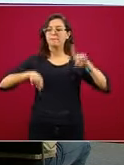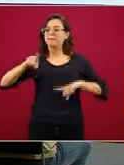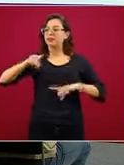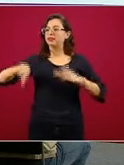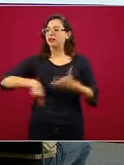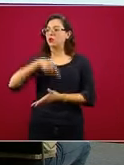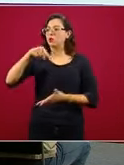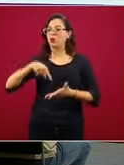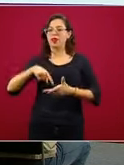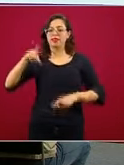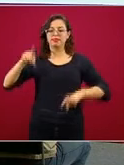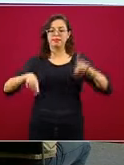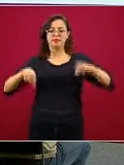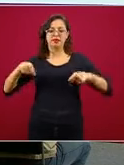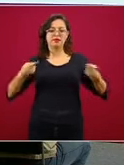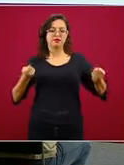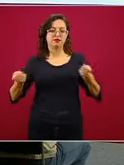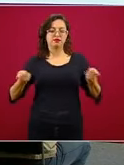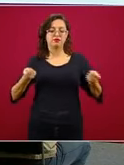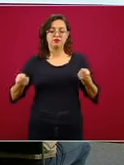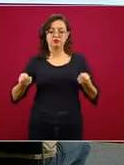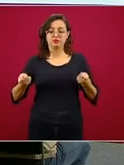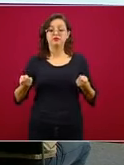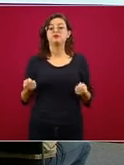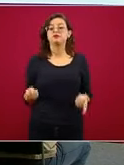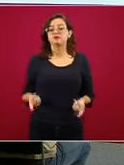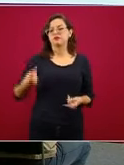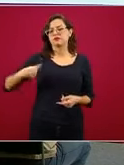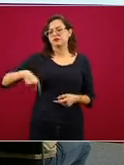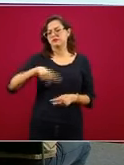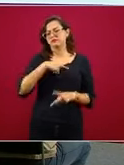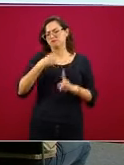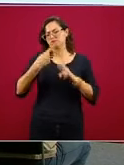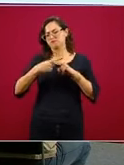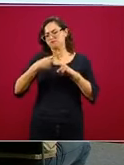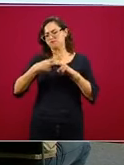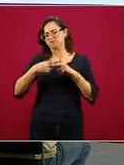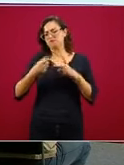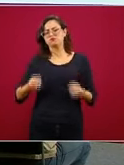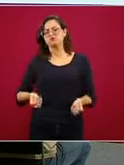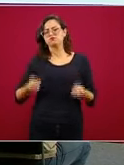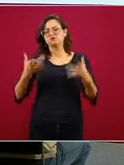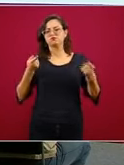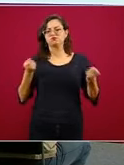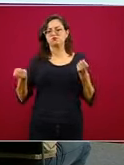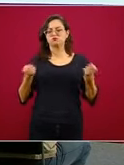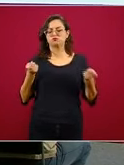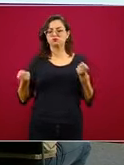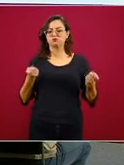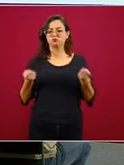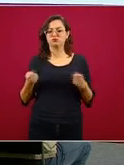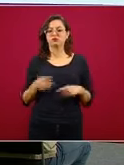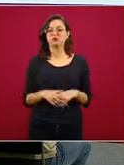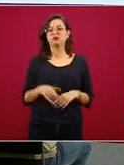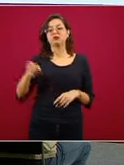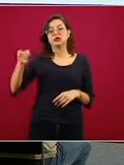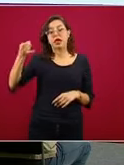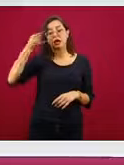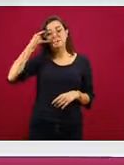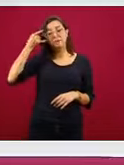Y es una medida muy útil porque aquí estimamos la calidad del control. ¿En dónde? Aquí estamos en